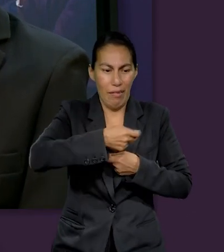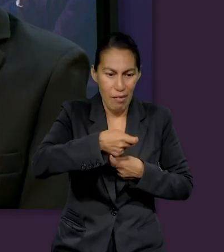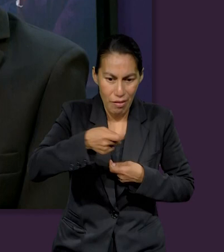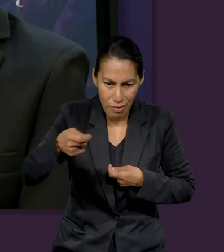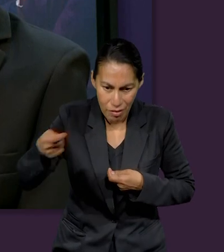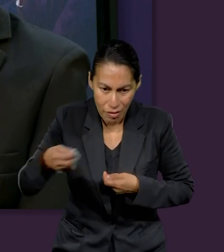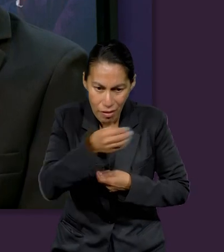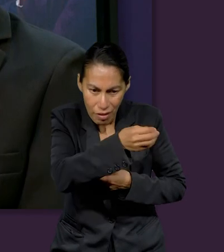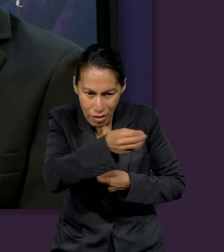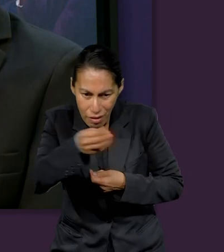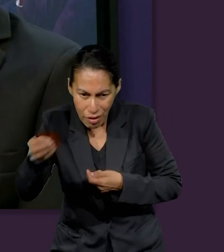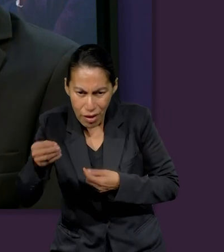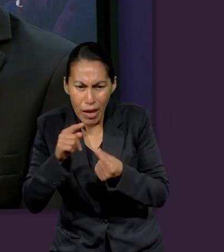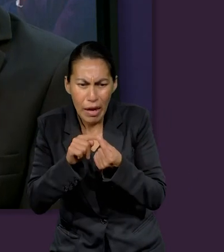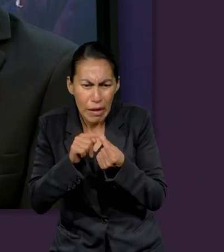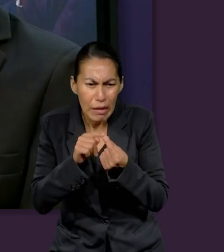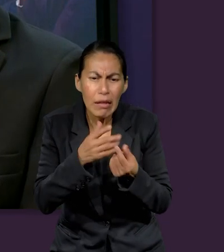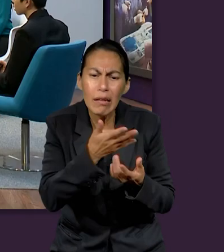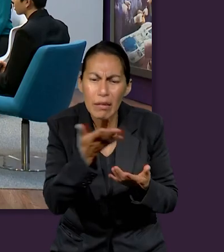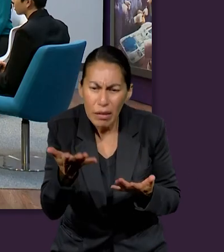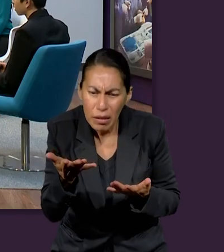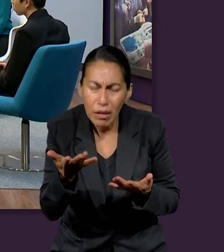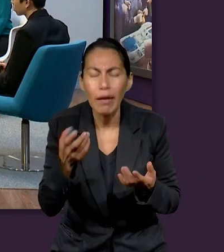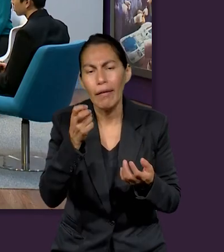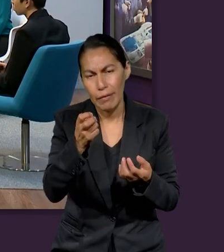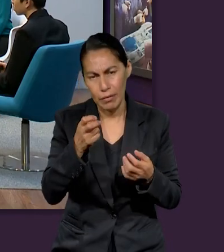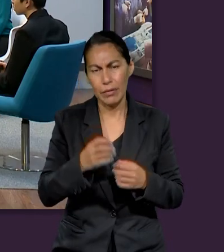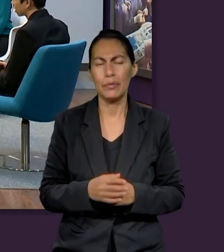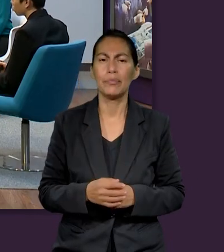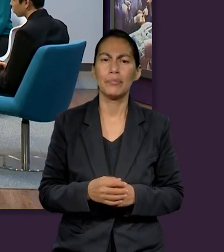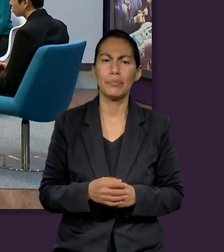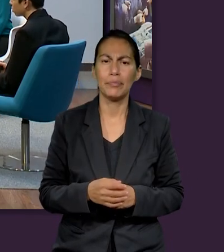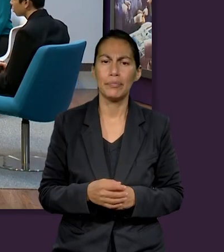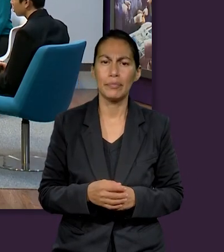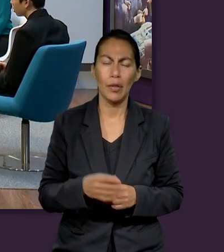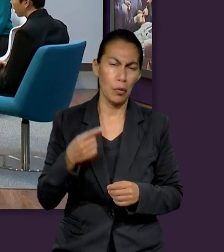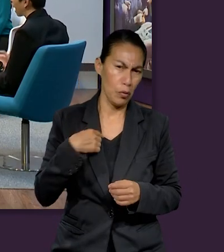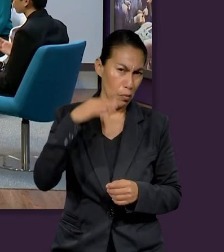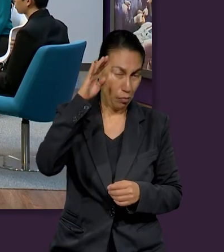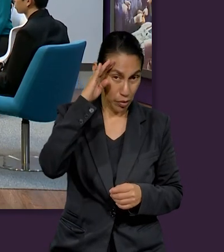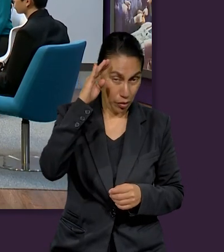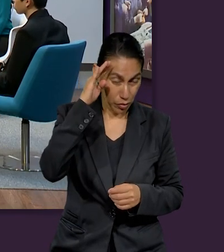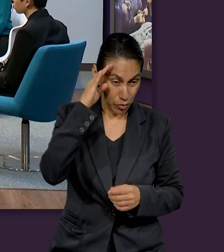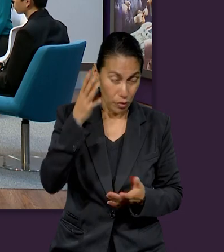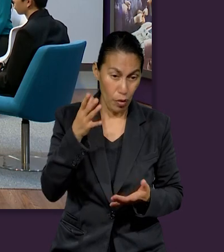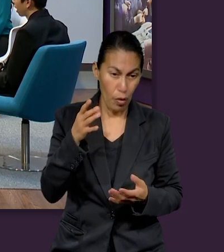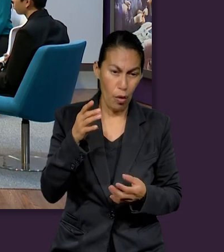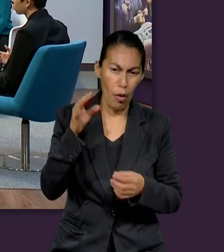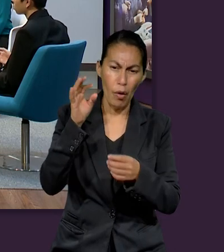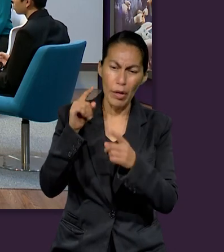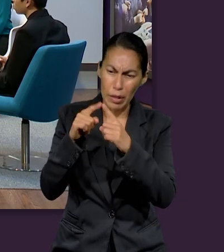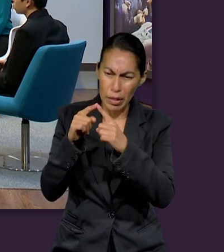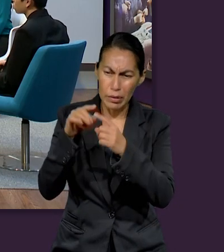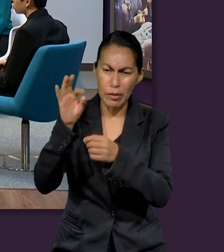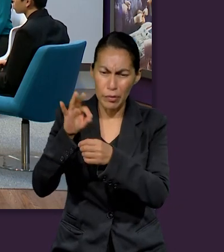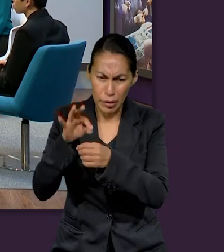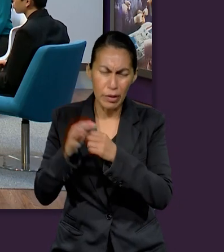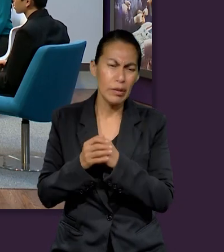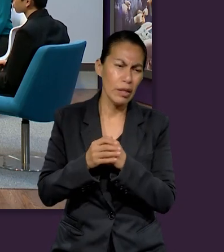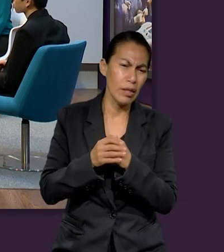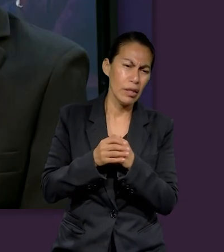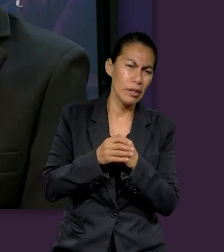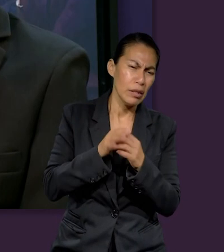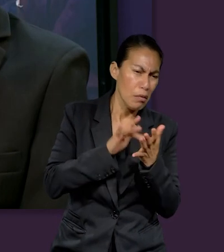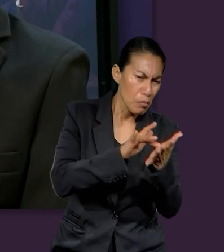después de la muerte pues vamos a tener recursos que vamos a tener que tarde o temprano distribuir a como nosotros pues veamos No yo